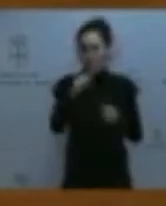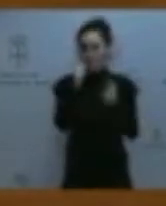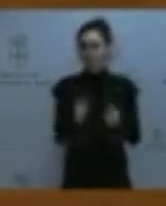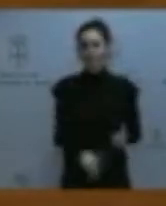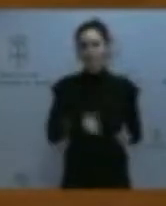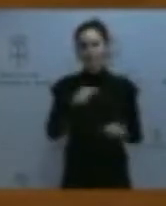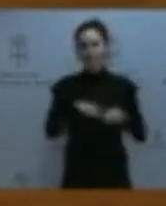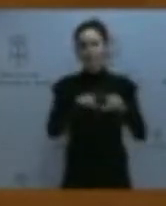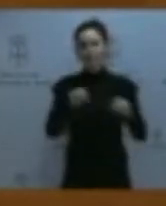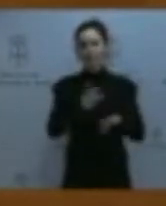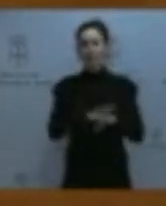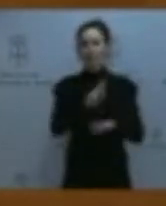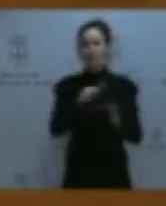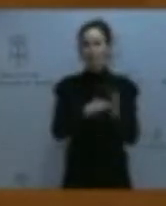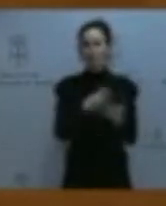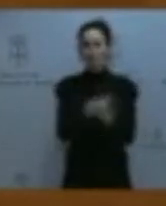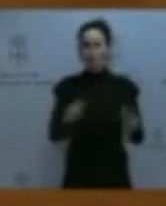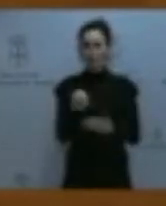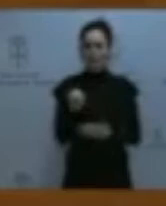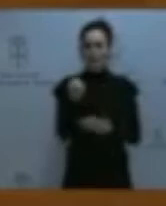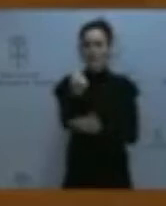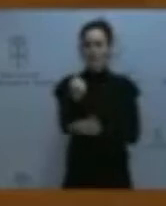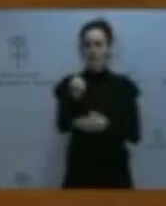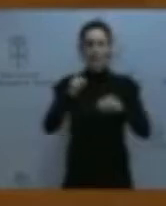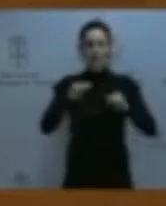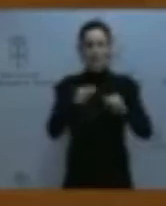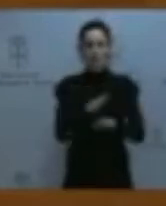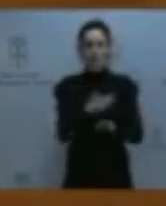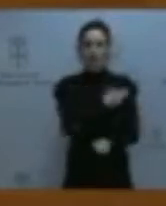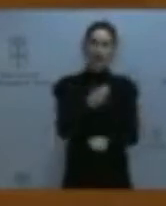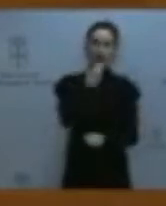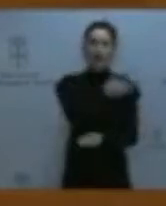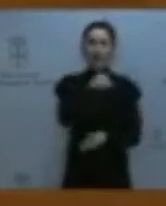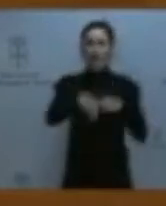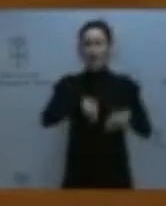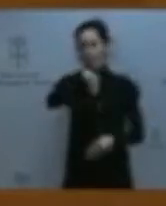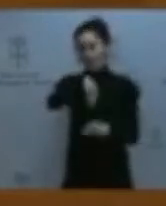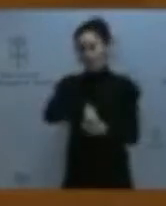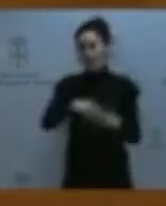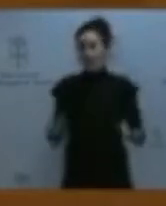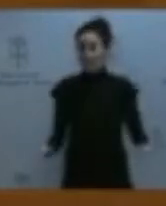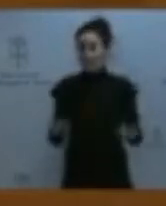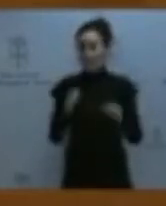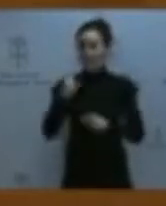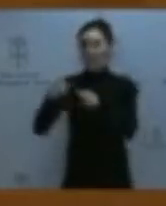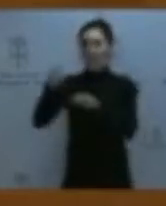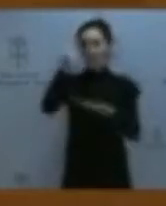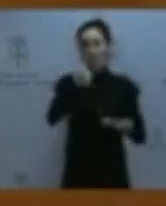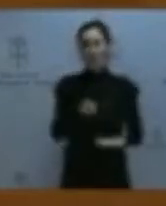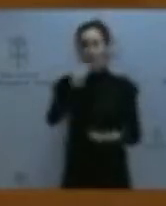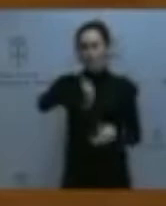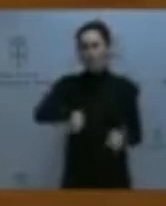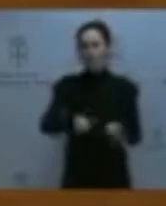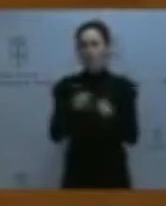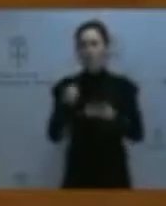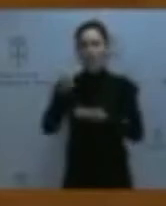para 2017, apoyado por sus aliados electorales, el impuesto de sucesiones exime a cada persona que reciba una herencia por